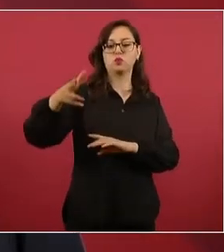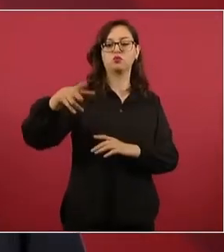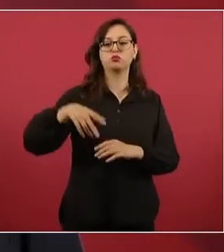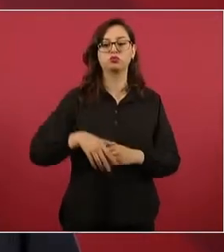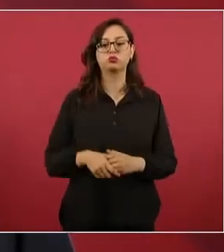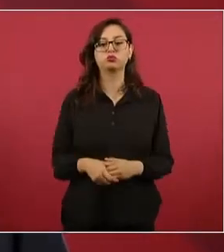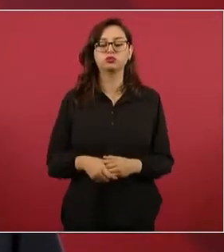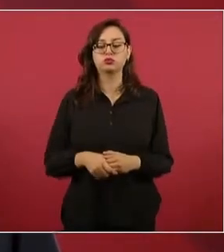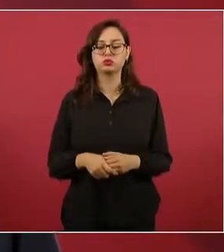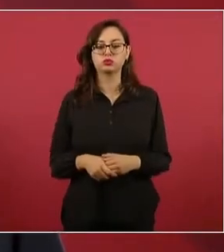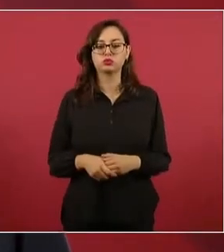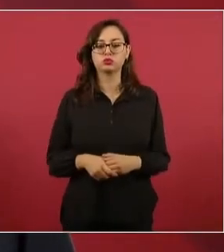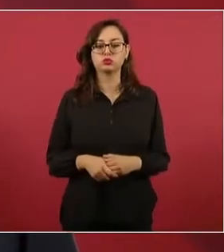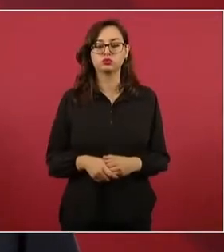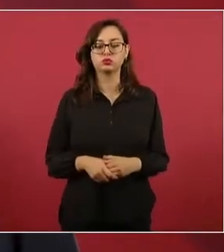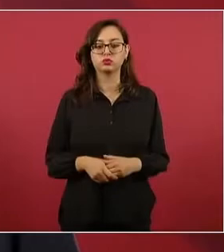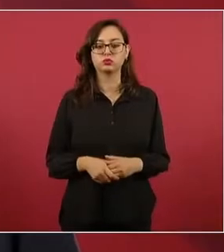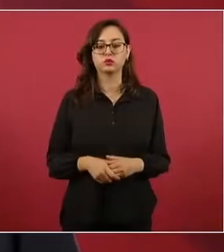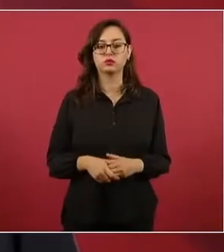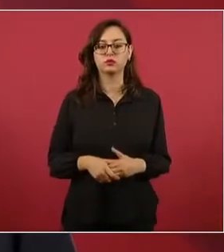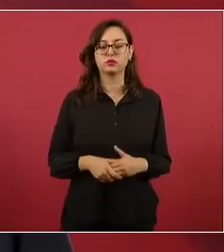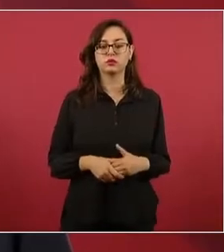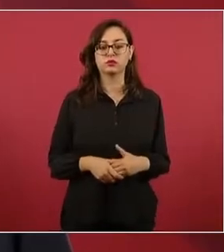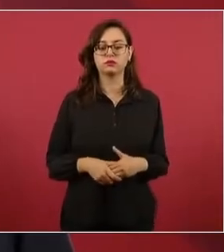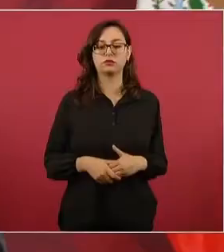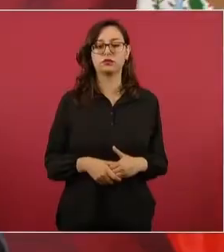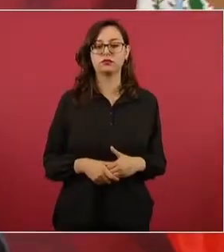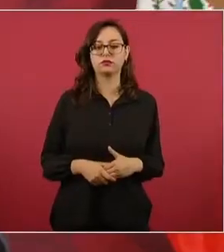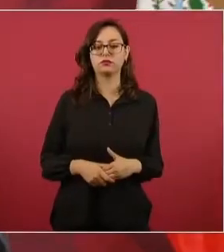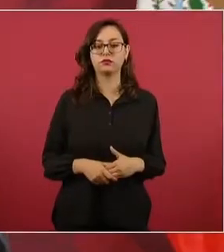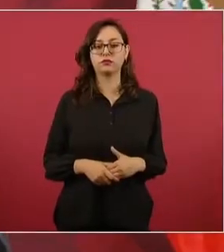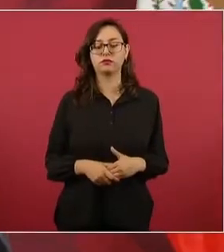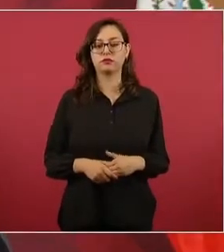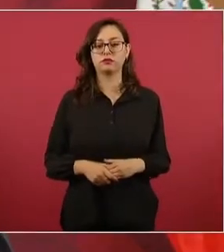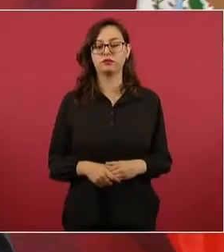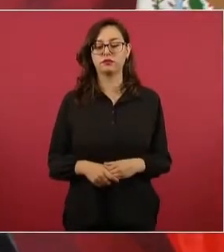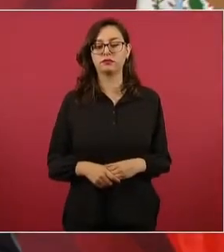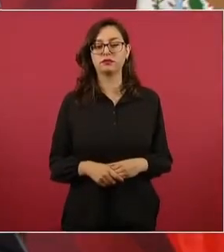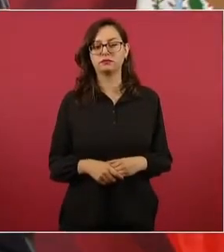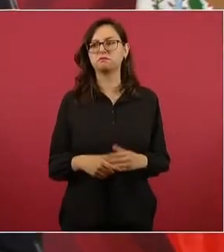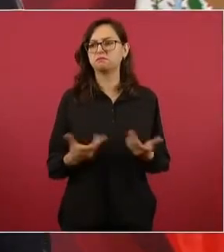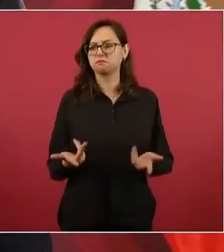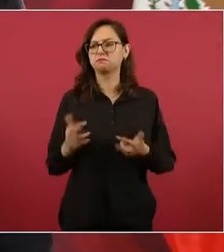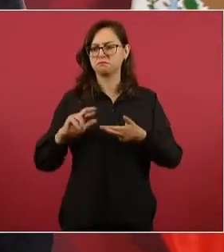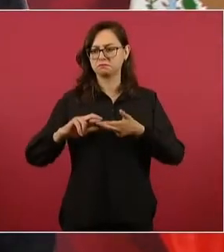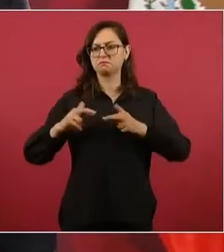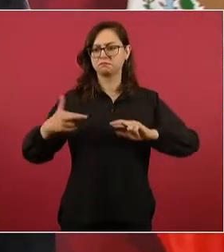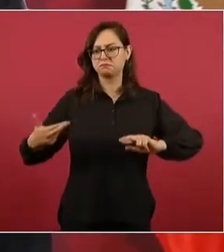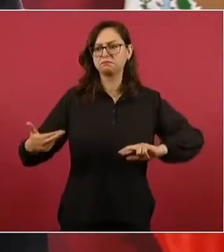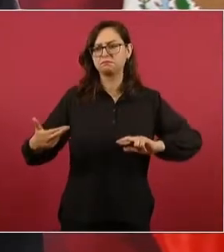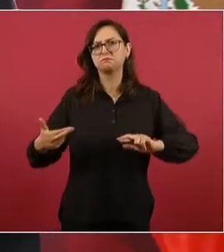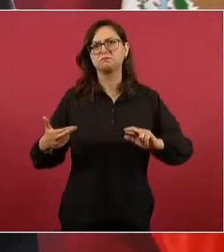y se mantiene una relación